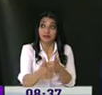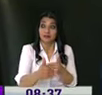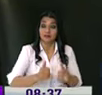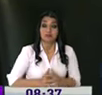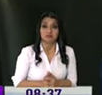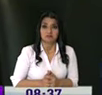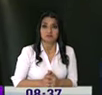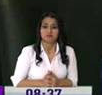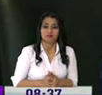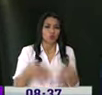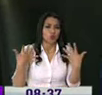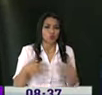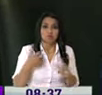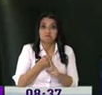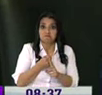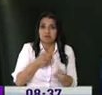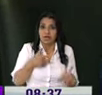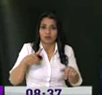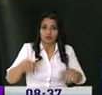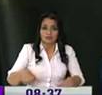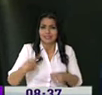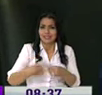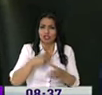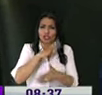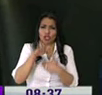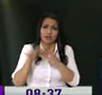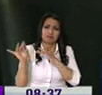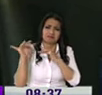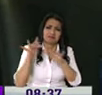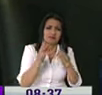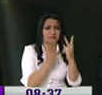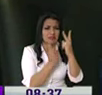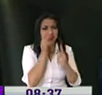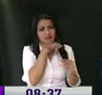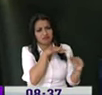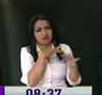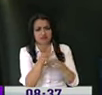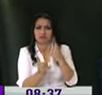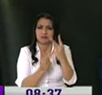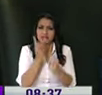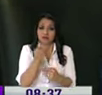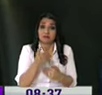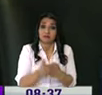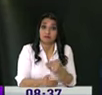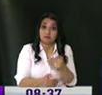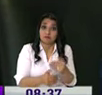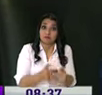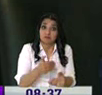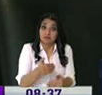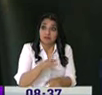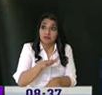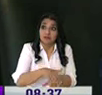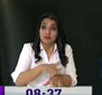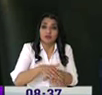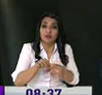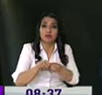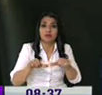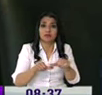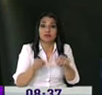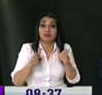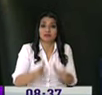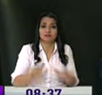boom aquí en la capital. Evidentemente, con el paso del tiempo y producto de las malas administraciones que ha